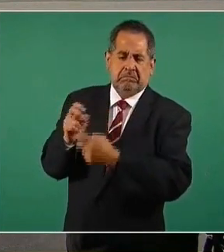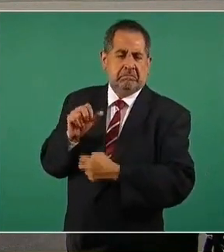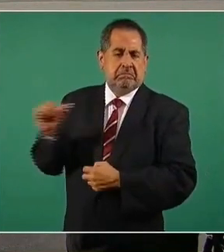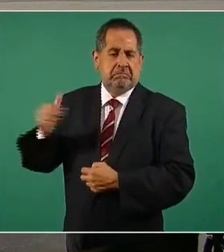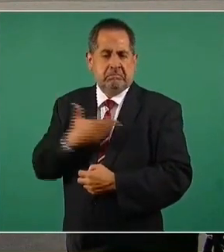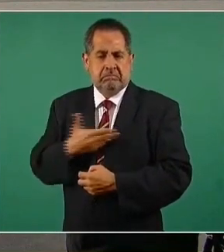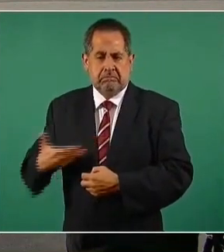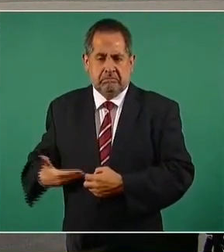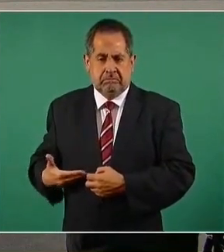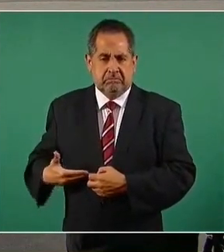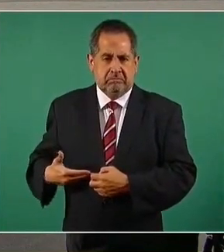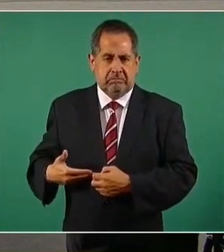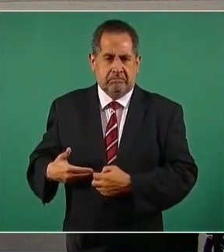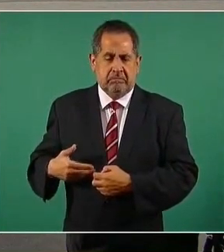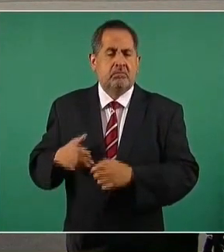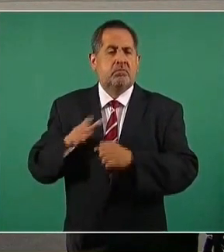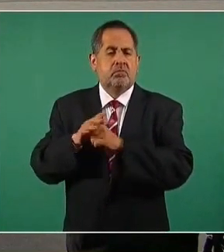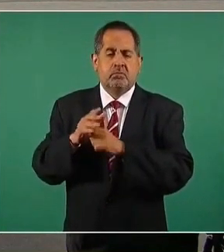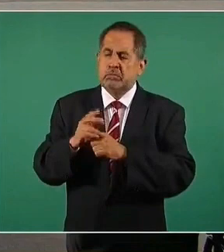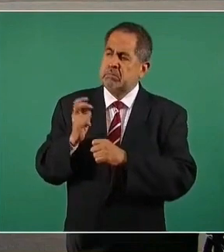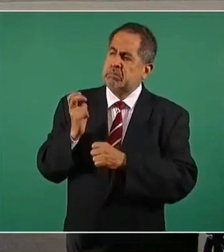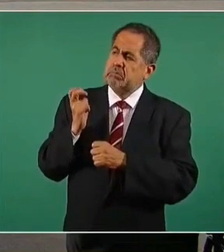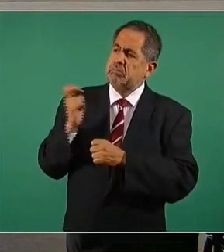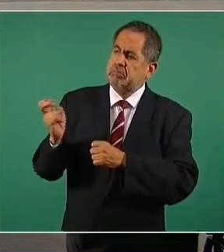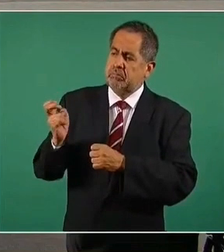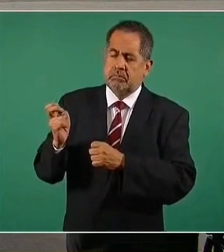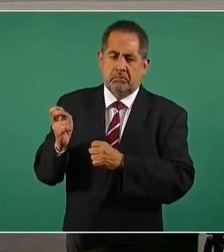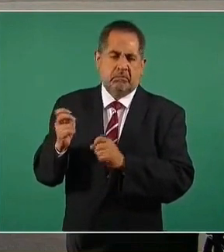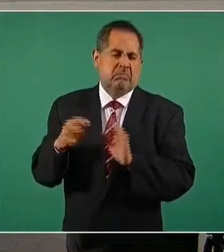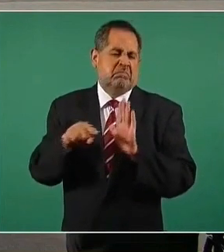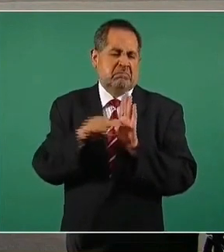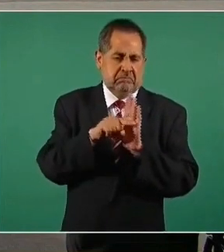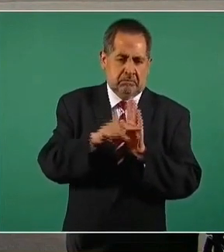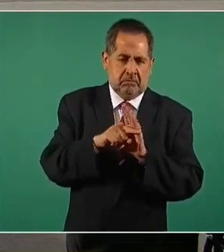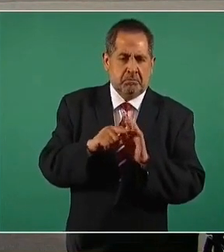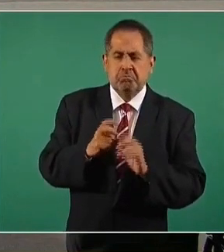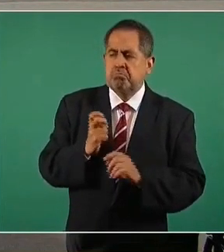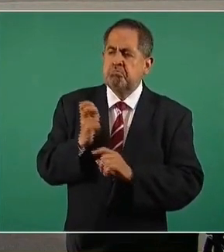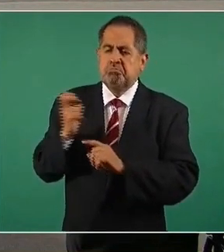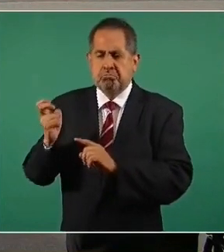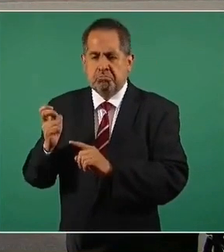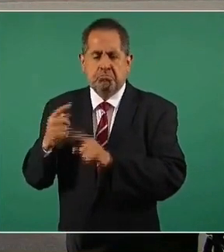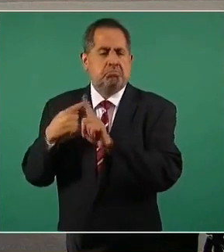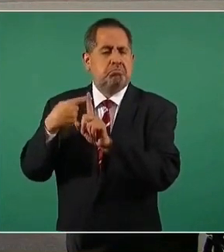¿Sí? Negativas y positivas. Esto es mes de julio, ¿no?